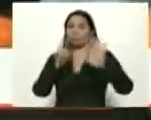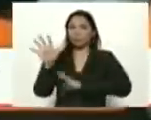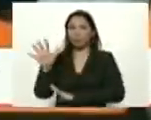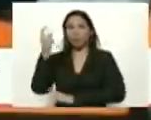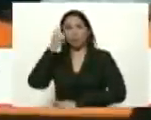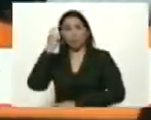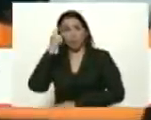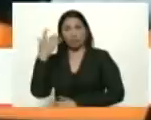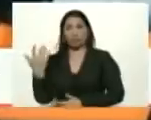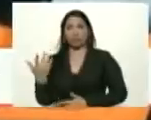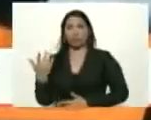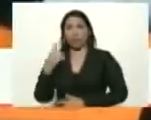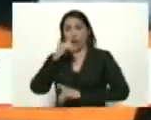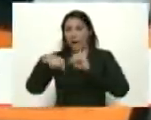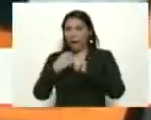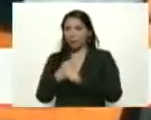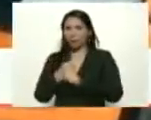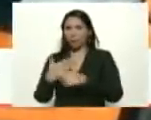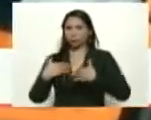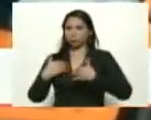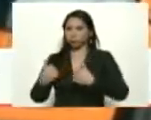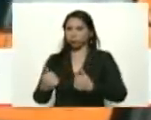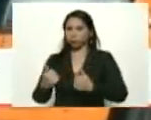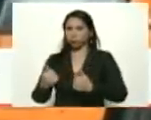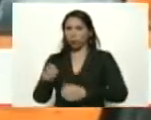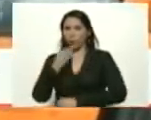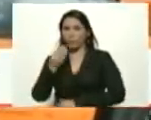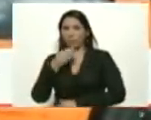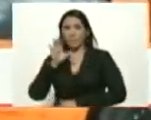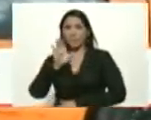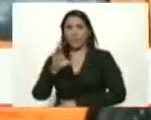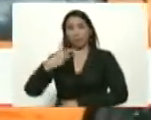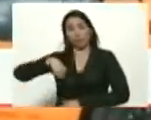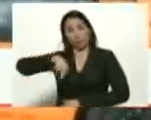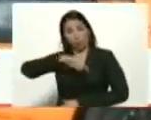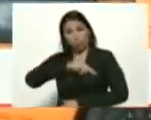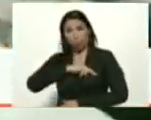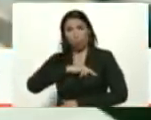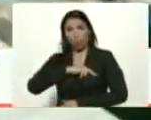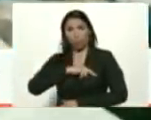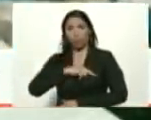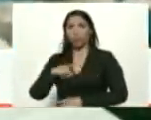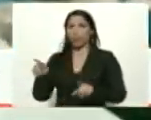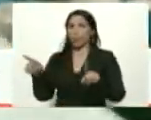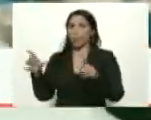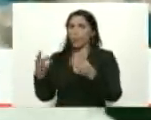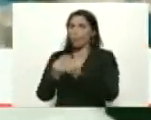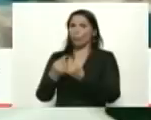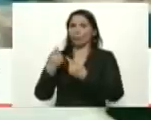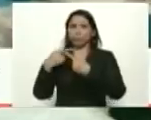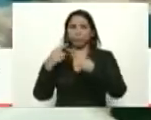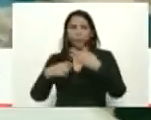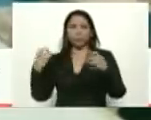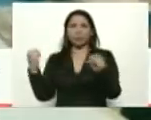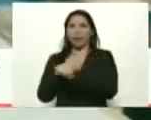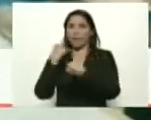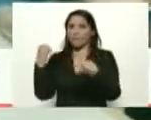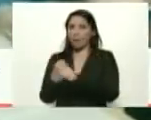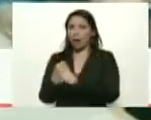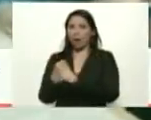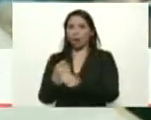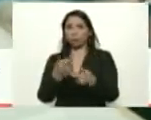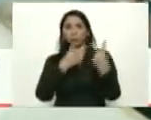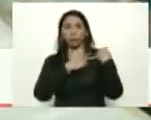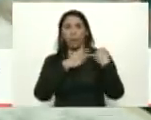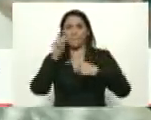garantizar la seguridad agroalimentaria del país. Por eso nosotros, con los CPT, con los trabajadores, con la gerencia, con